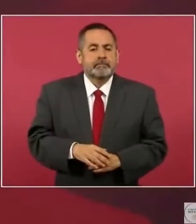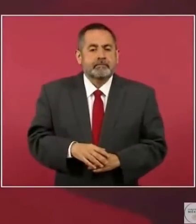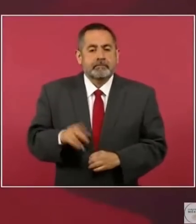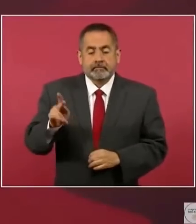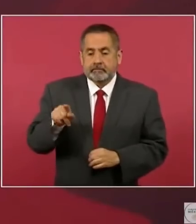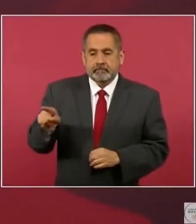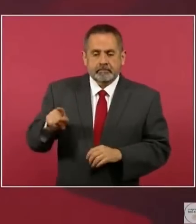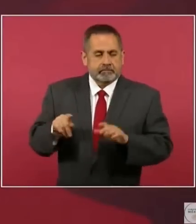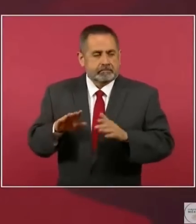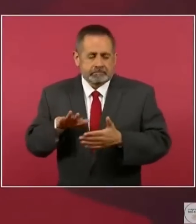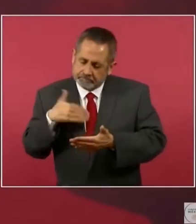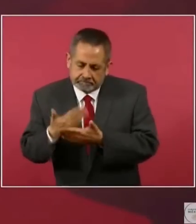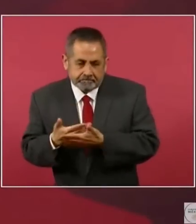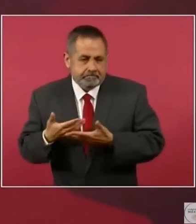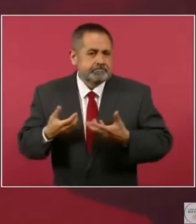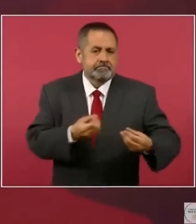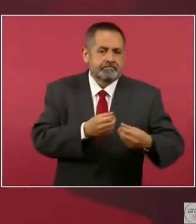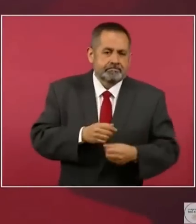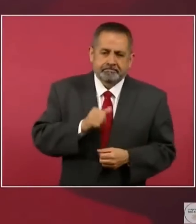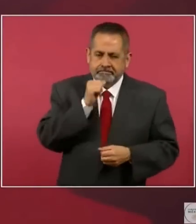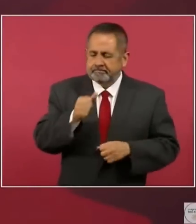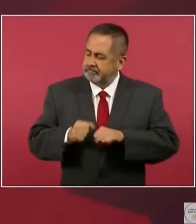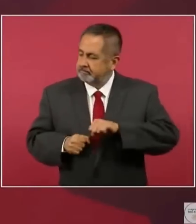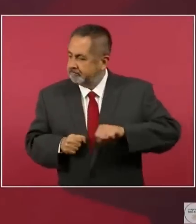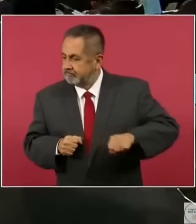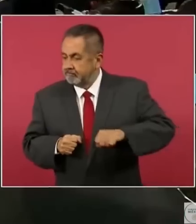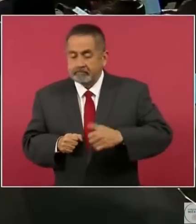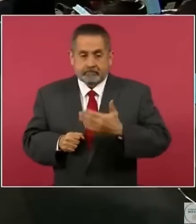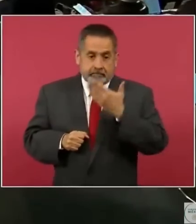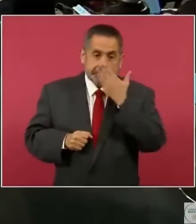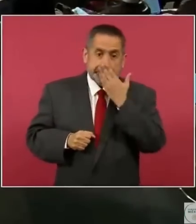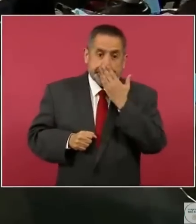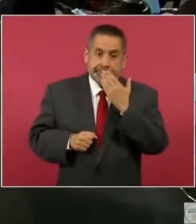pero no se dejó acarrear.